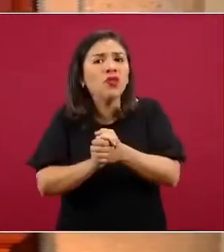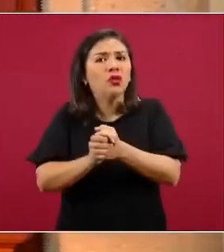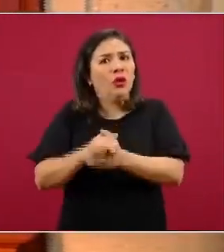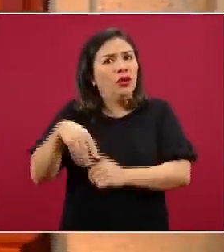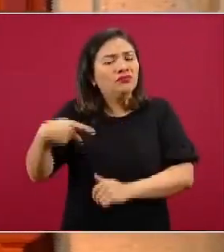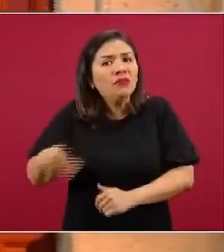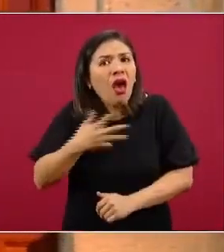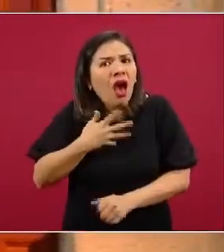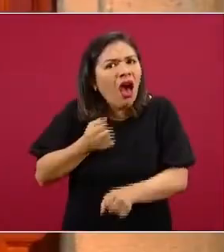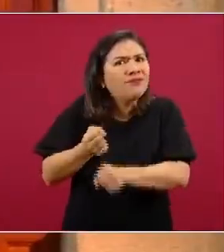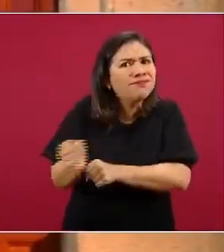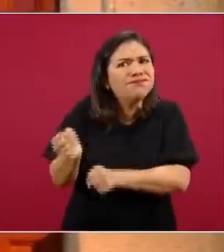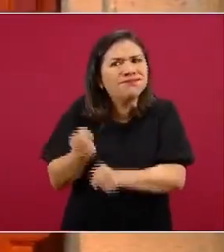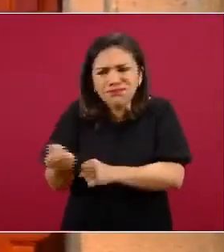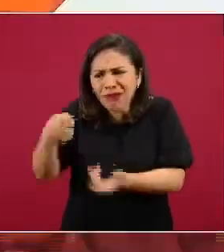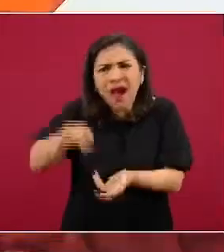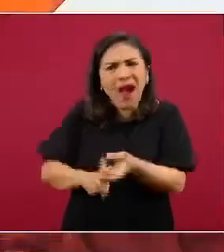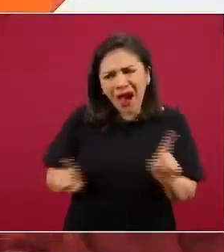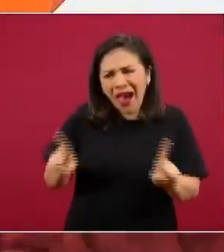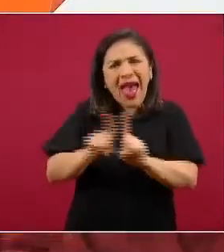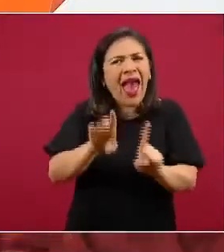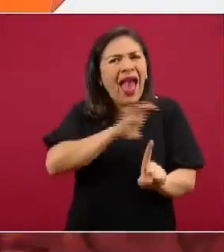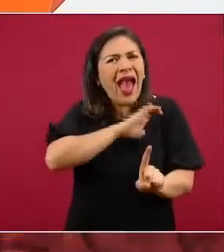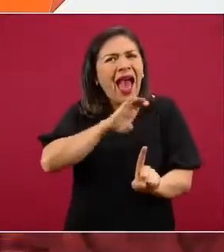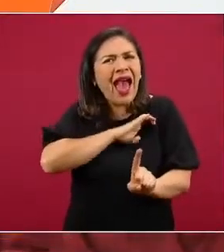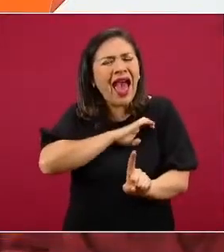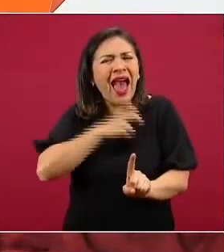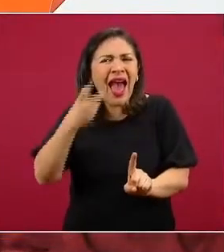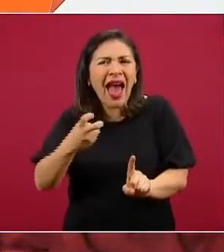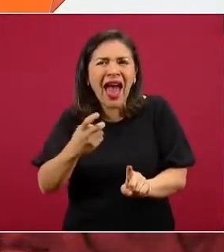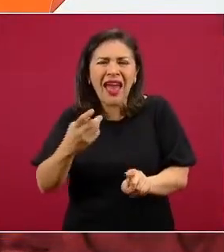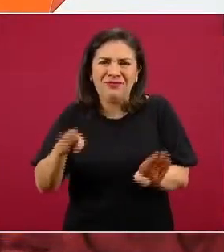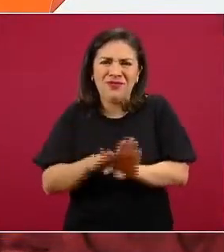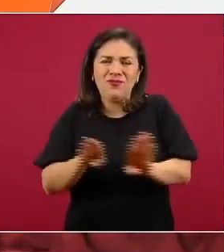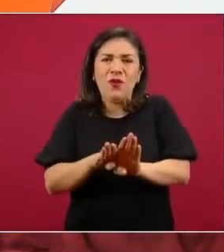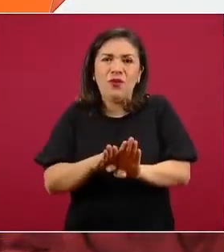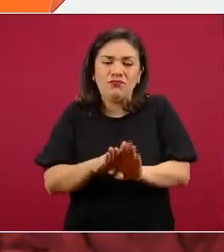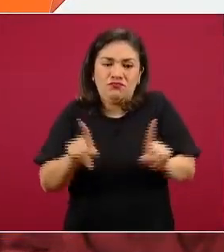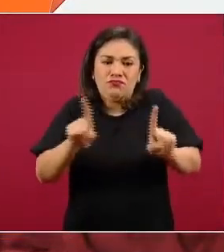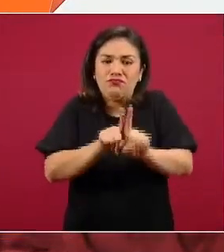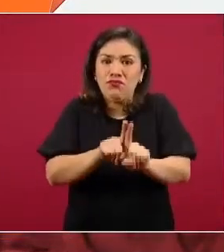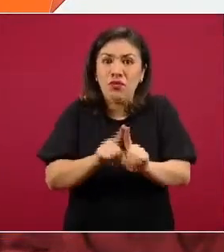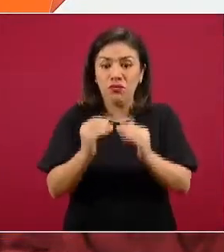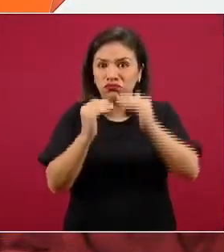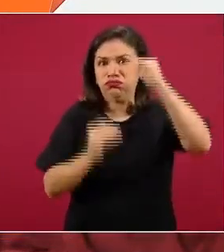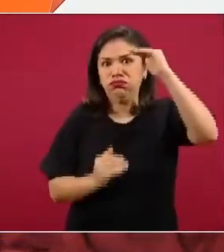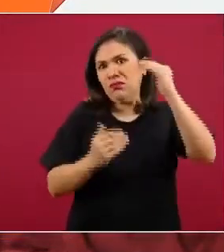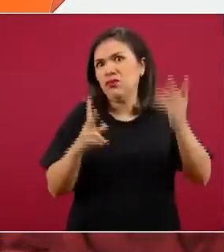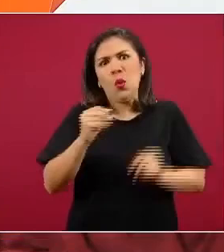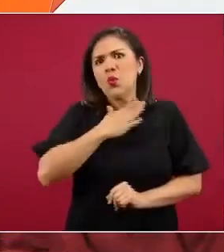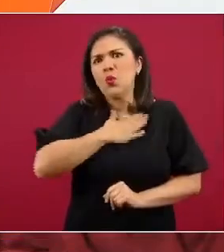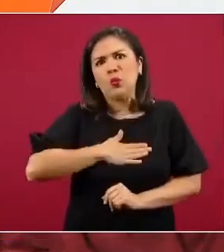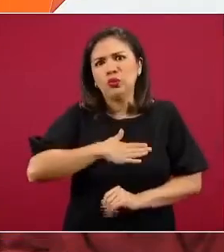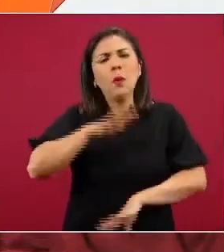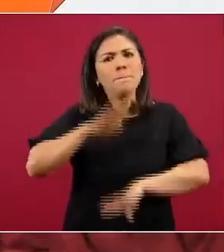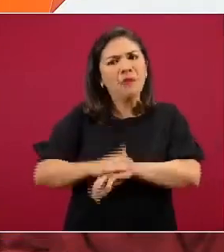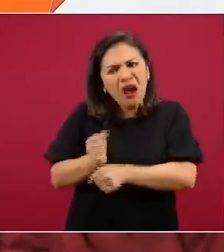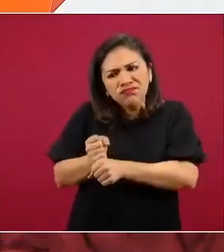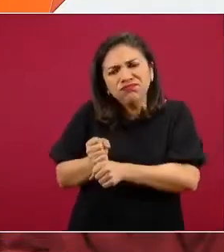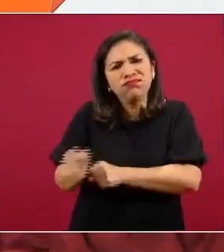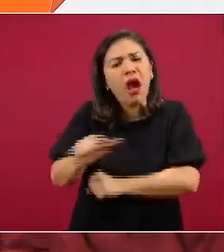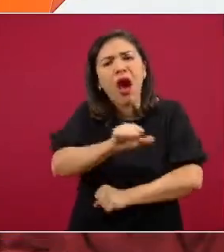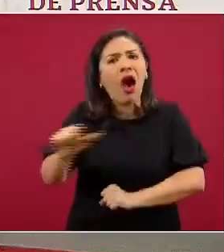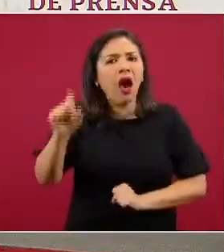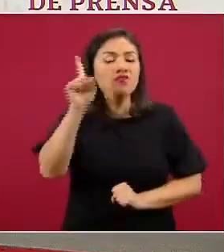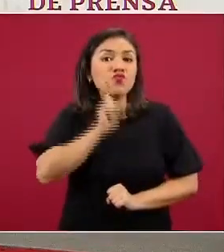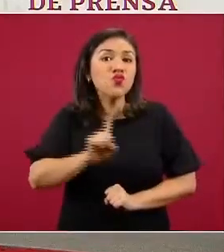pareja donde la violencia de pareja es claramente desigual, afectando con mucho más a